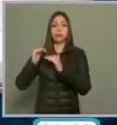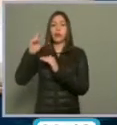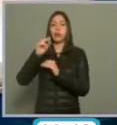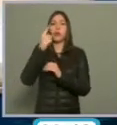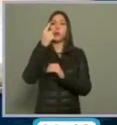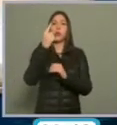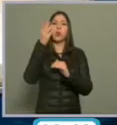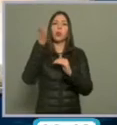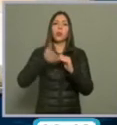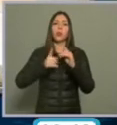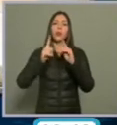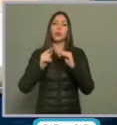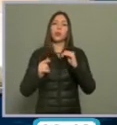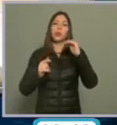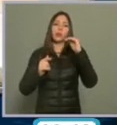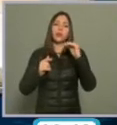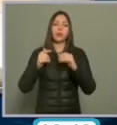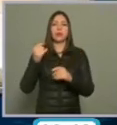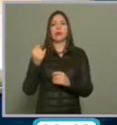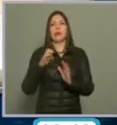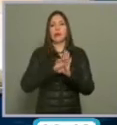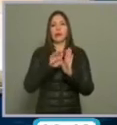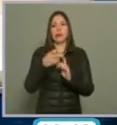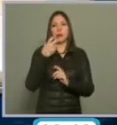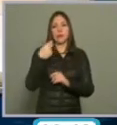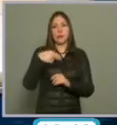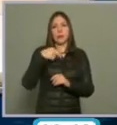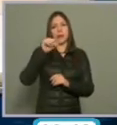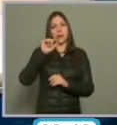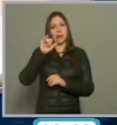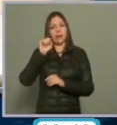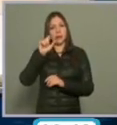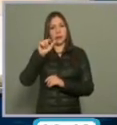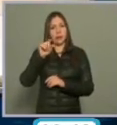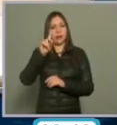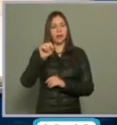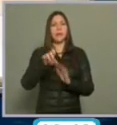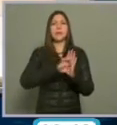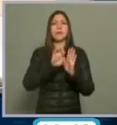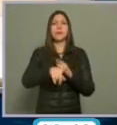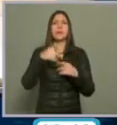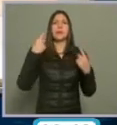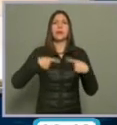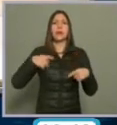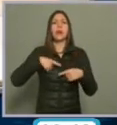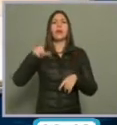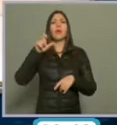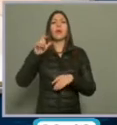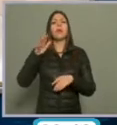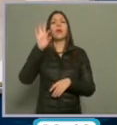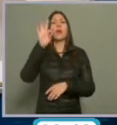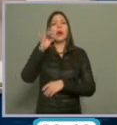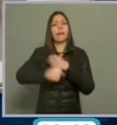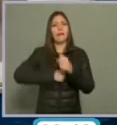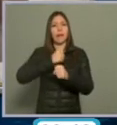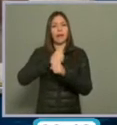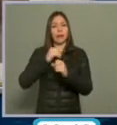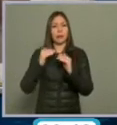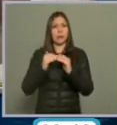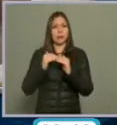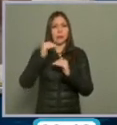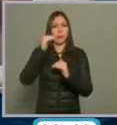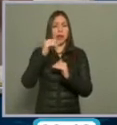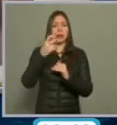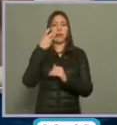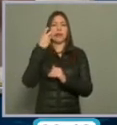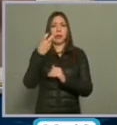enfermedad silenciosa que les da a las personas, por lo general, ¿no? Por así decirlo, arriba de los 40, ¿cómo se puede prevenir? ¿El estilo de